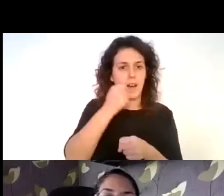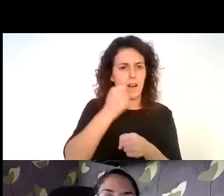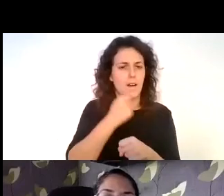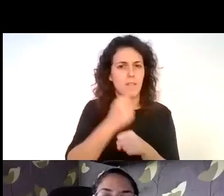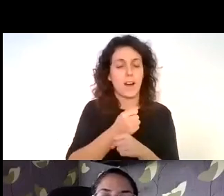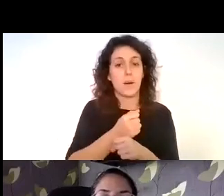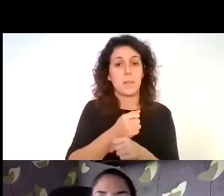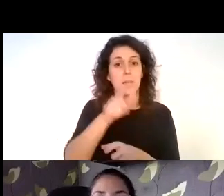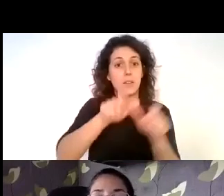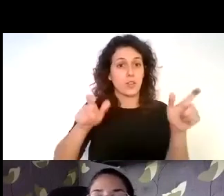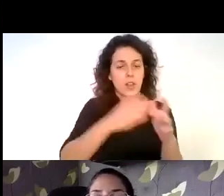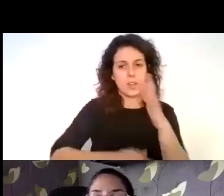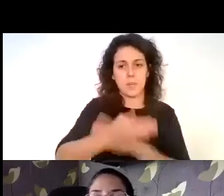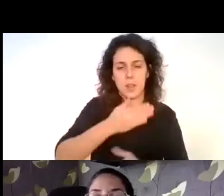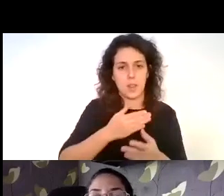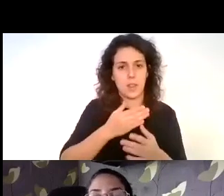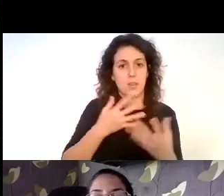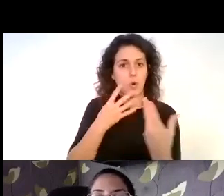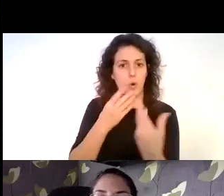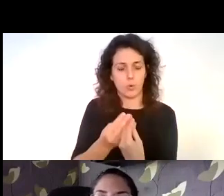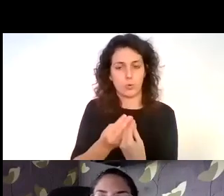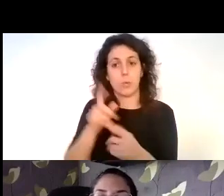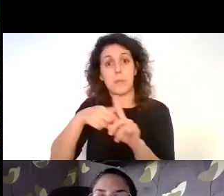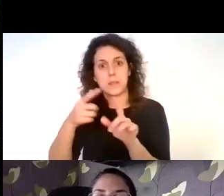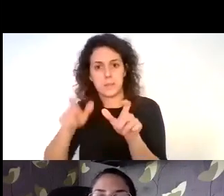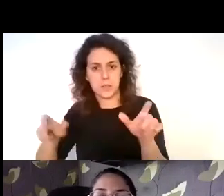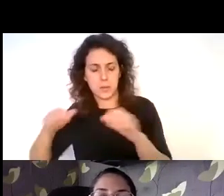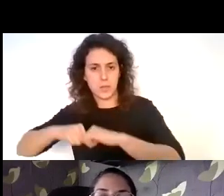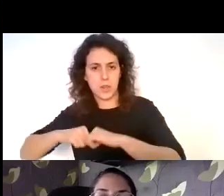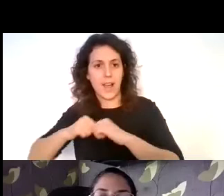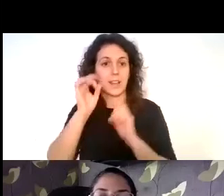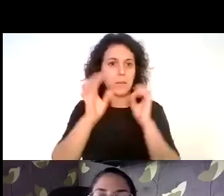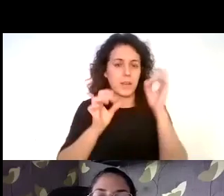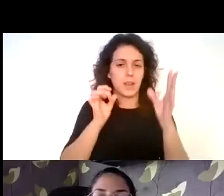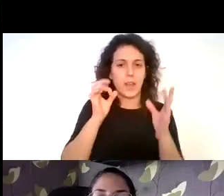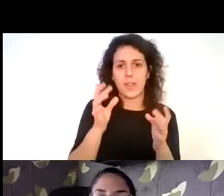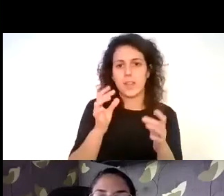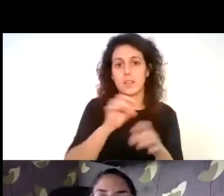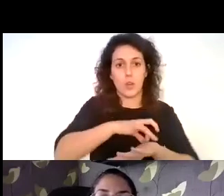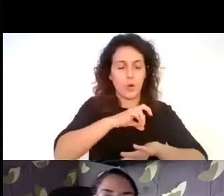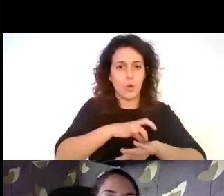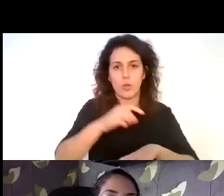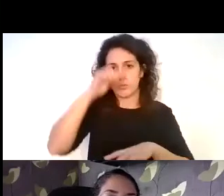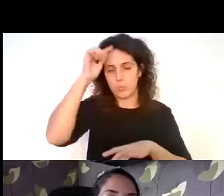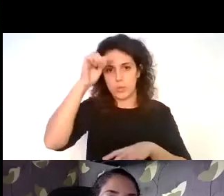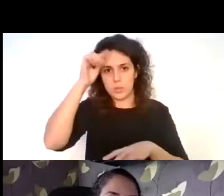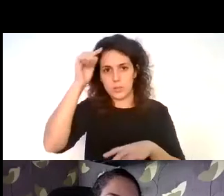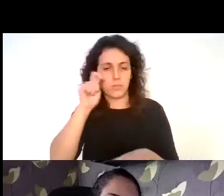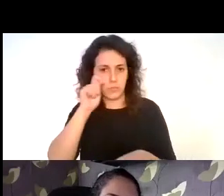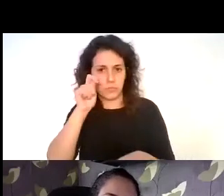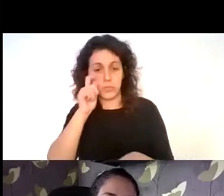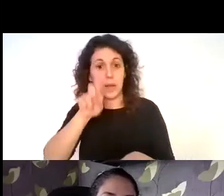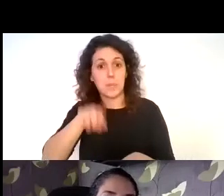las personas con discapacidad y adultos mayores a las actividades recreativas, culturales y turísticas. También ofrecemos